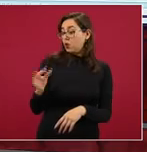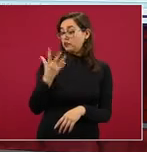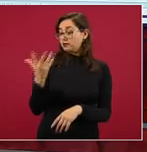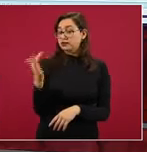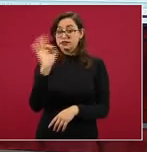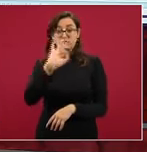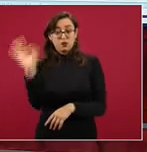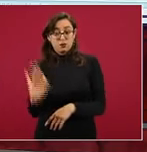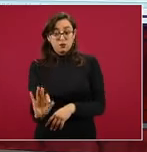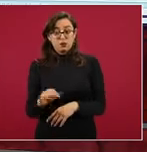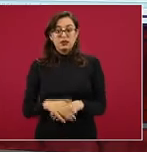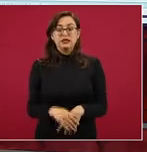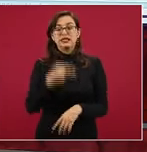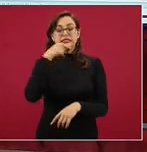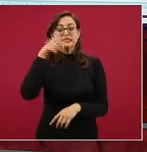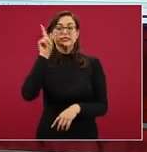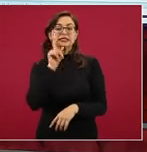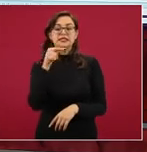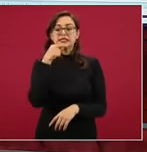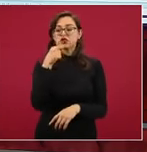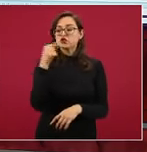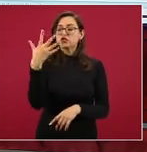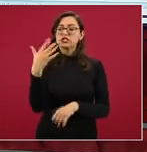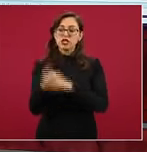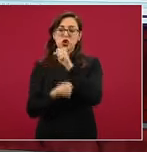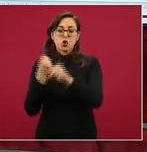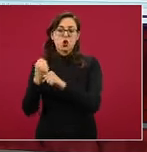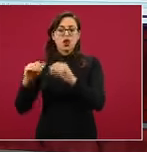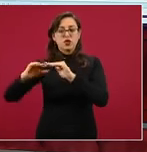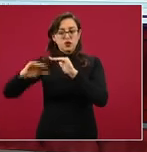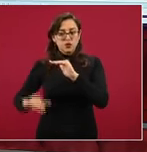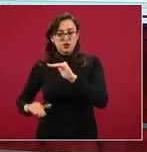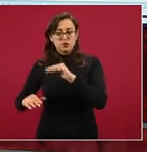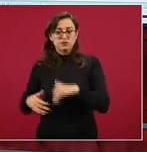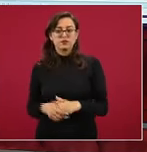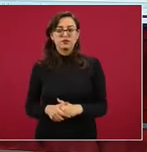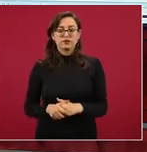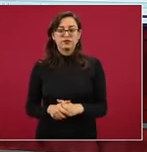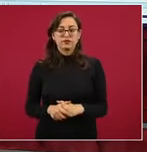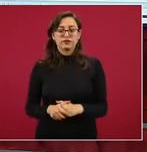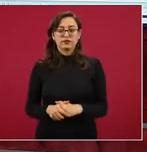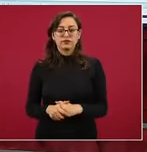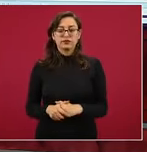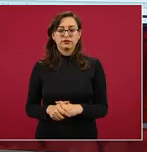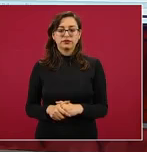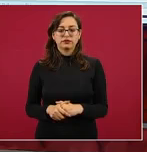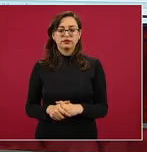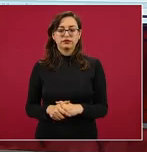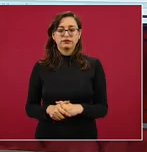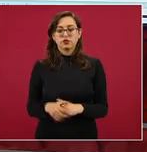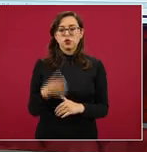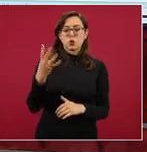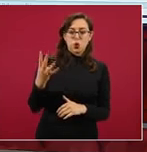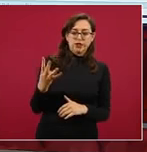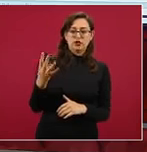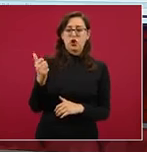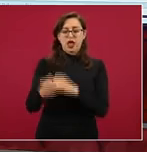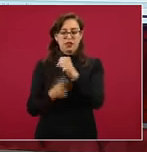45%. Niñas y niños menores de 59 meses, o sea, 4